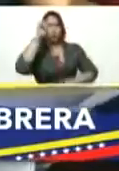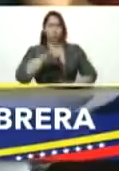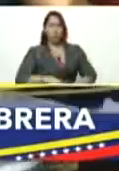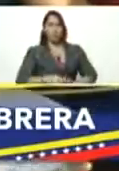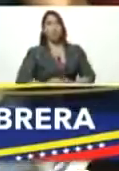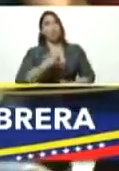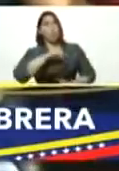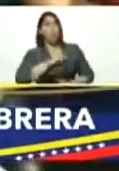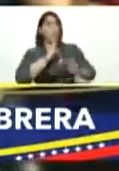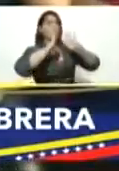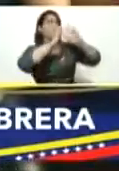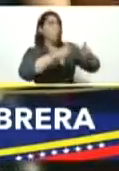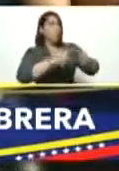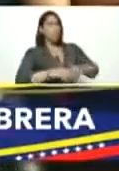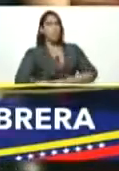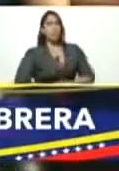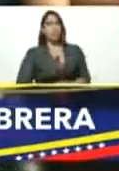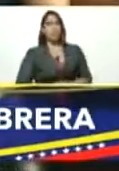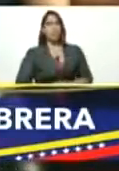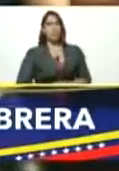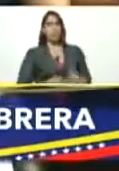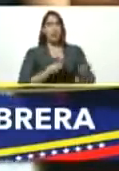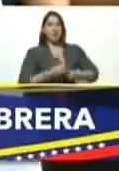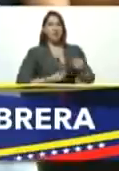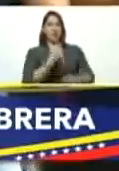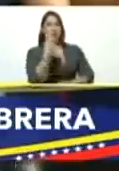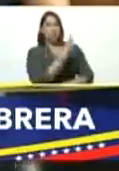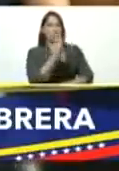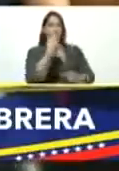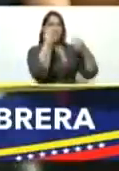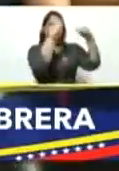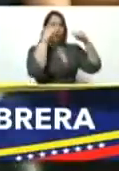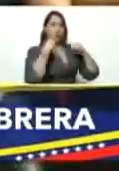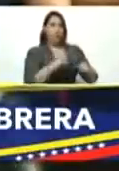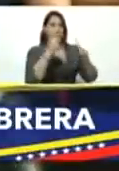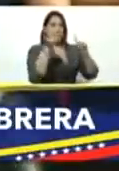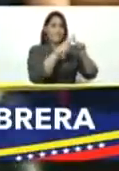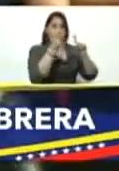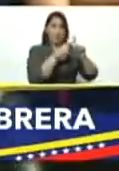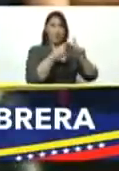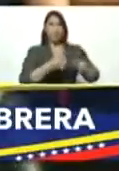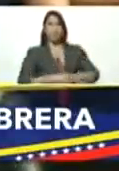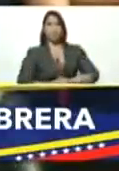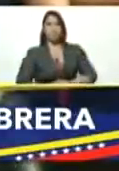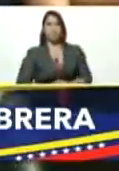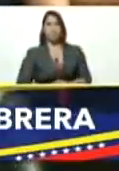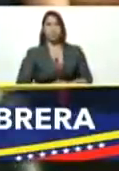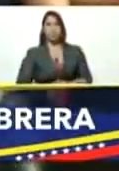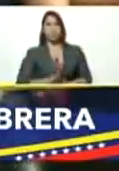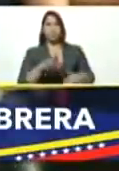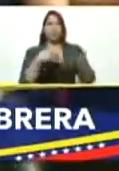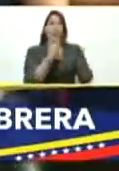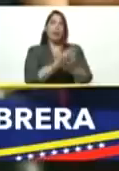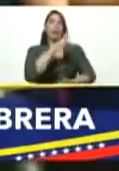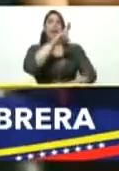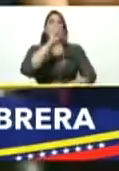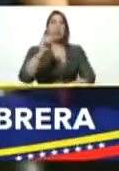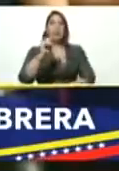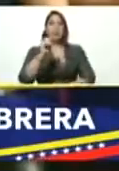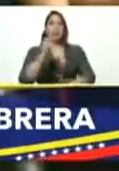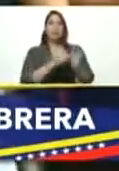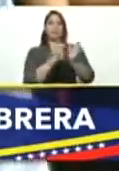nos hemos planteado hacer los dos fases una primera fase hasta el 30 de abril